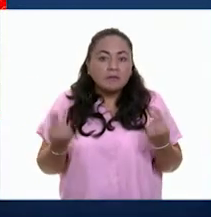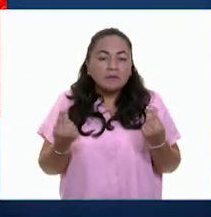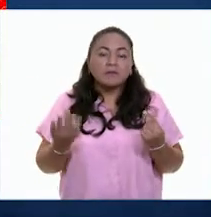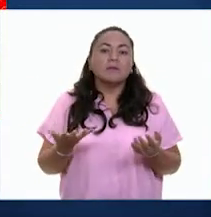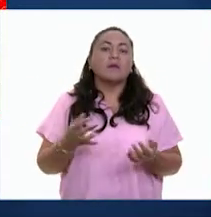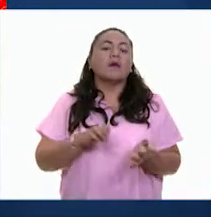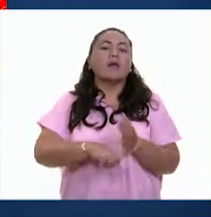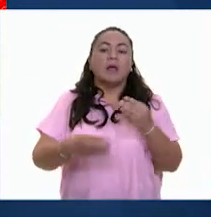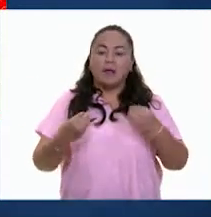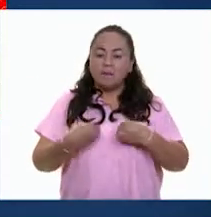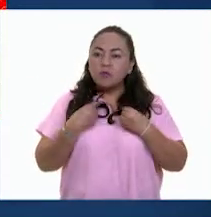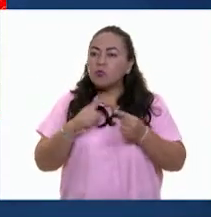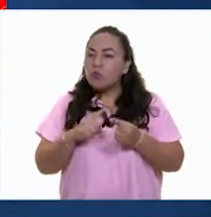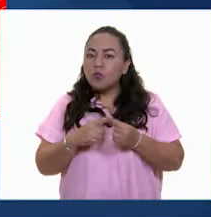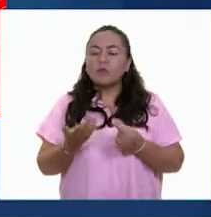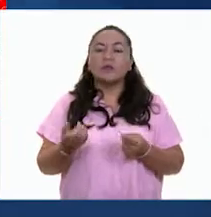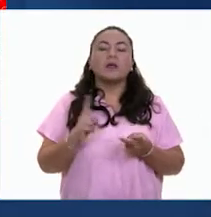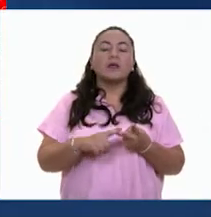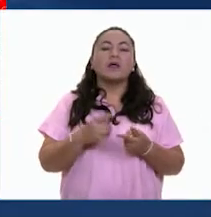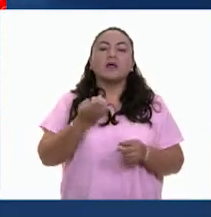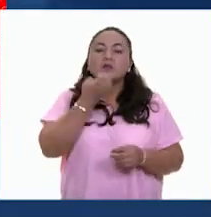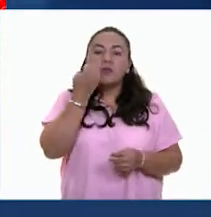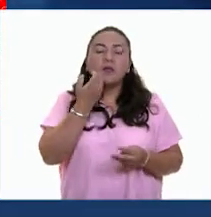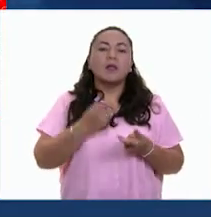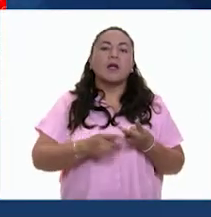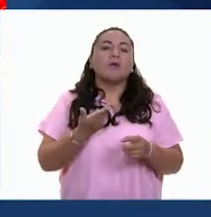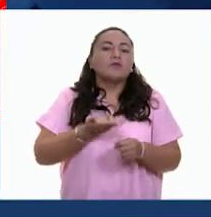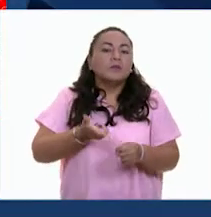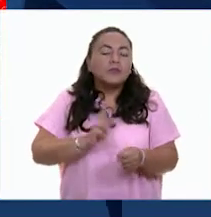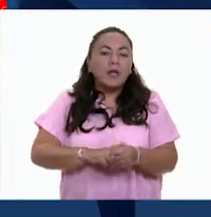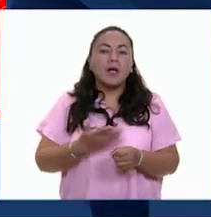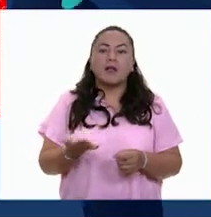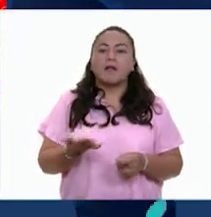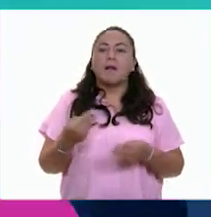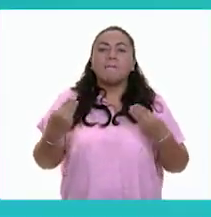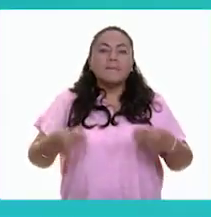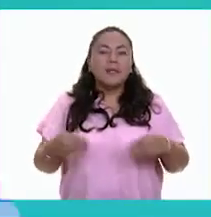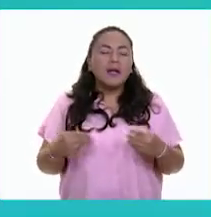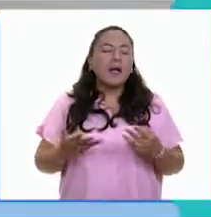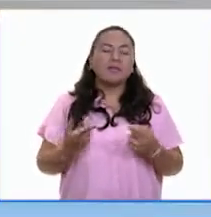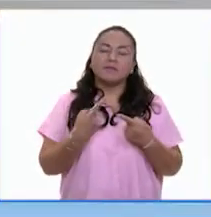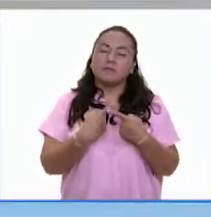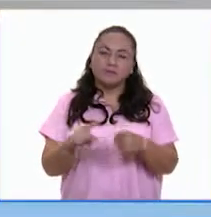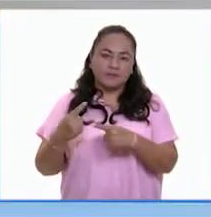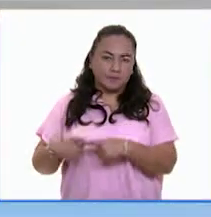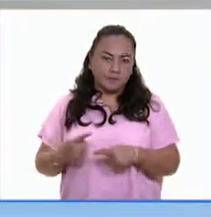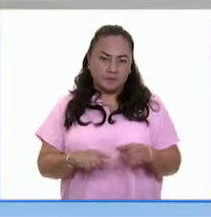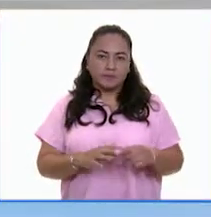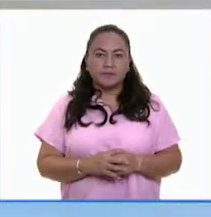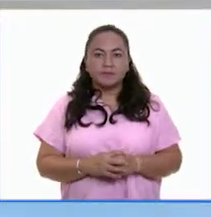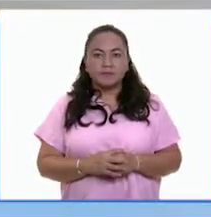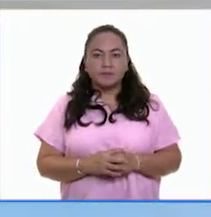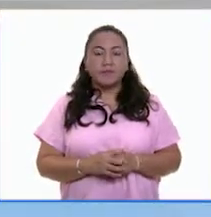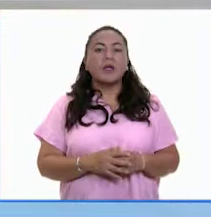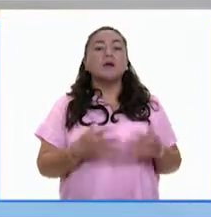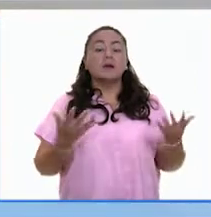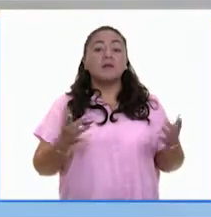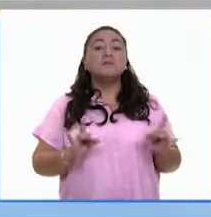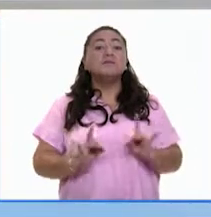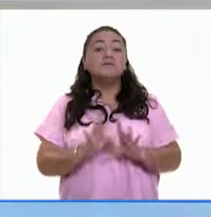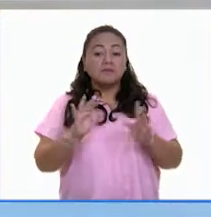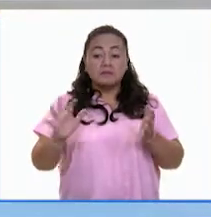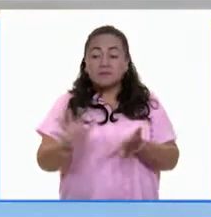como viviendas, escuelas, hospitales, mercados, entre otros. Eso quiere decir que por los